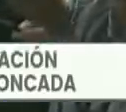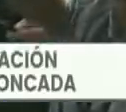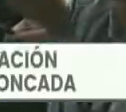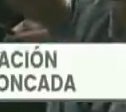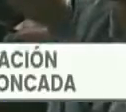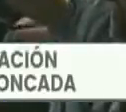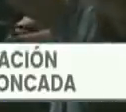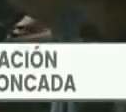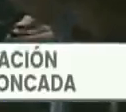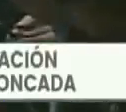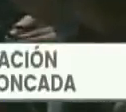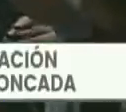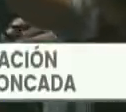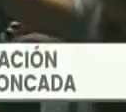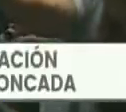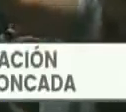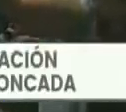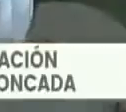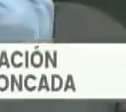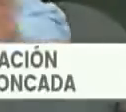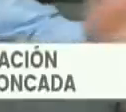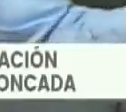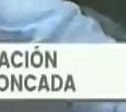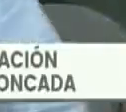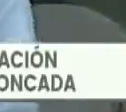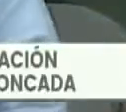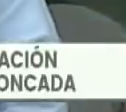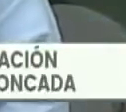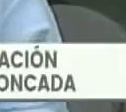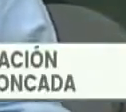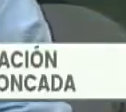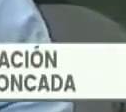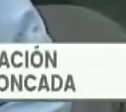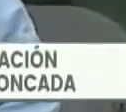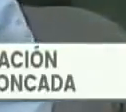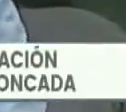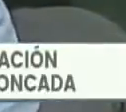Buenas tardes, ¿cómo están? Tiempo sin vernos.